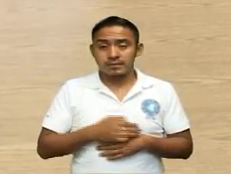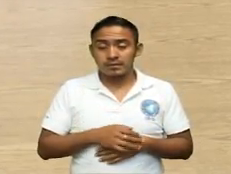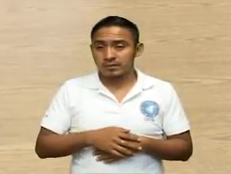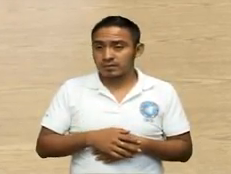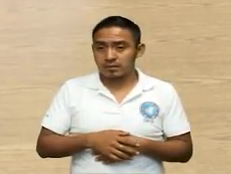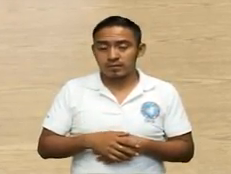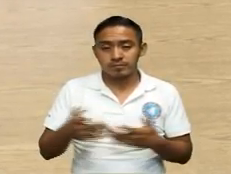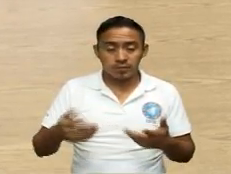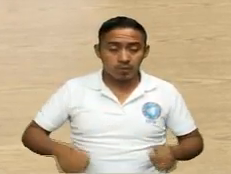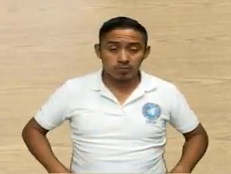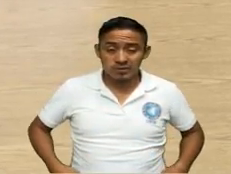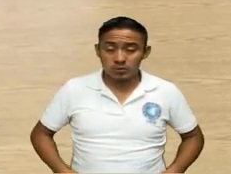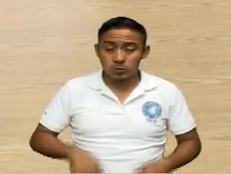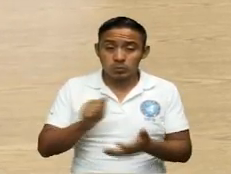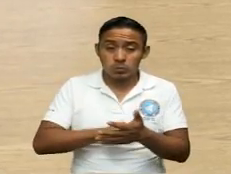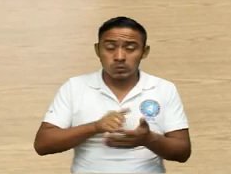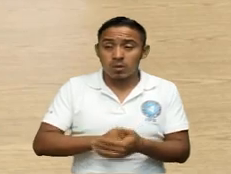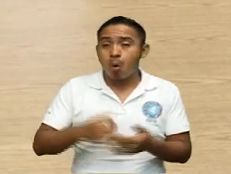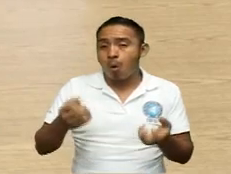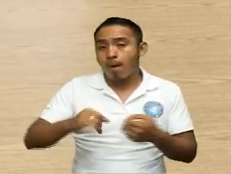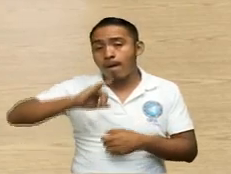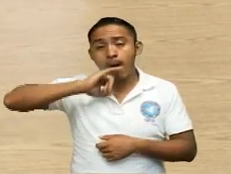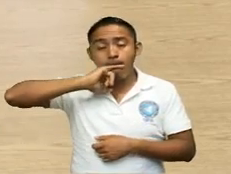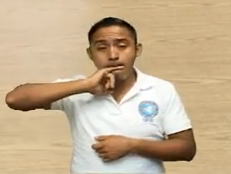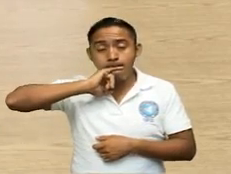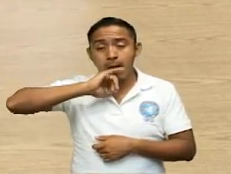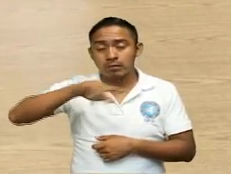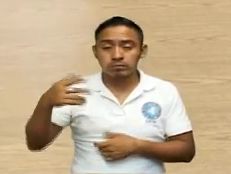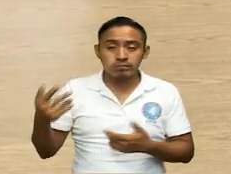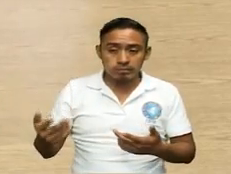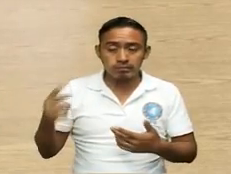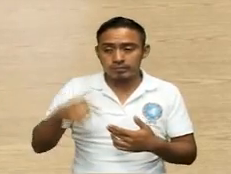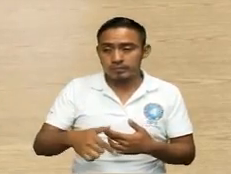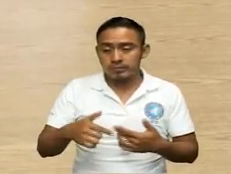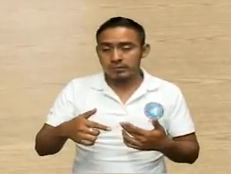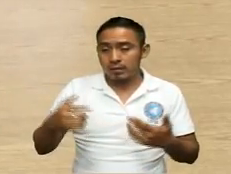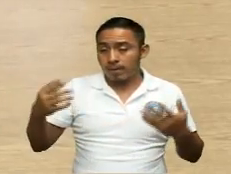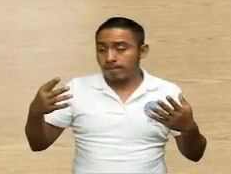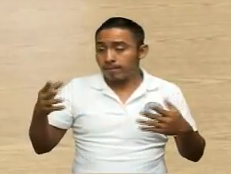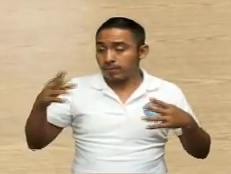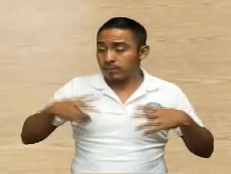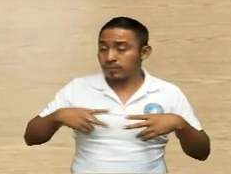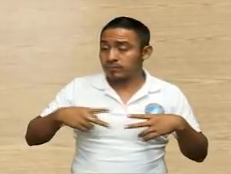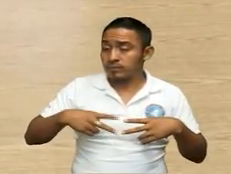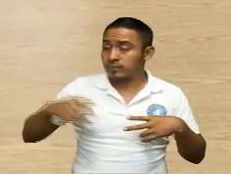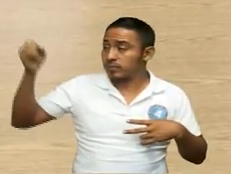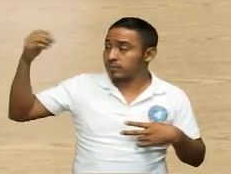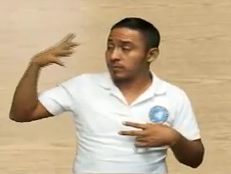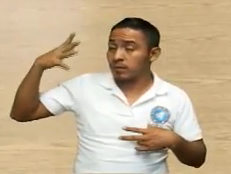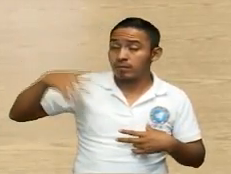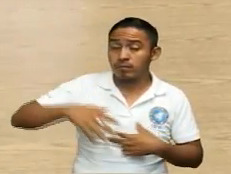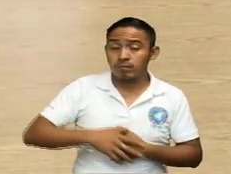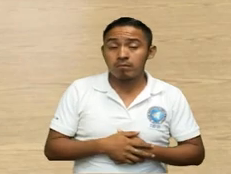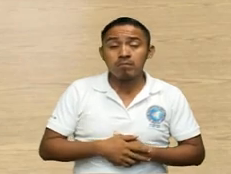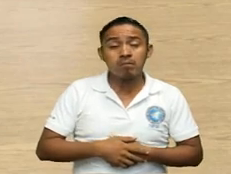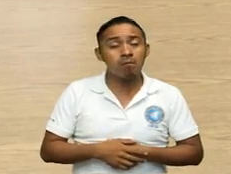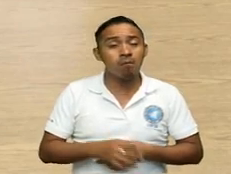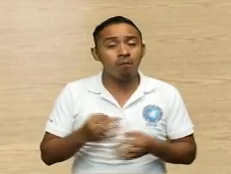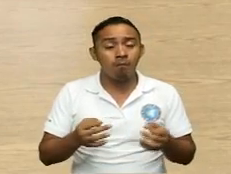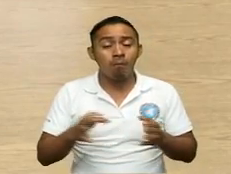Los jeans, el uso de hilo dental también, ahorita que estamos en la época de verano, también hace tendiente a